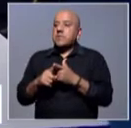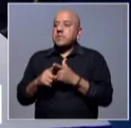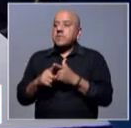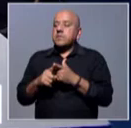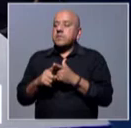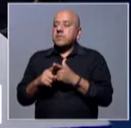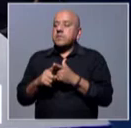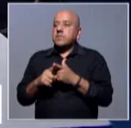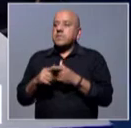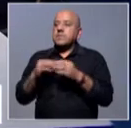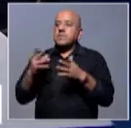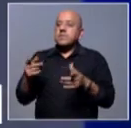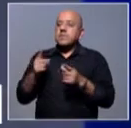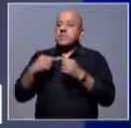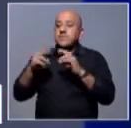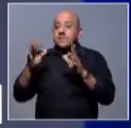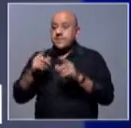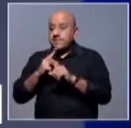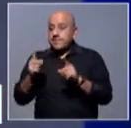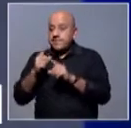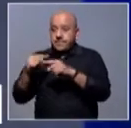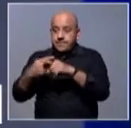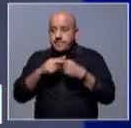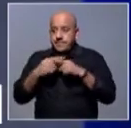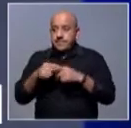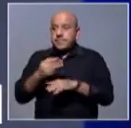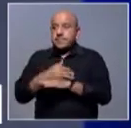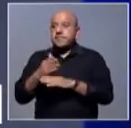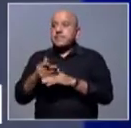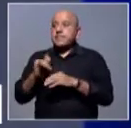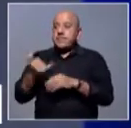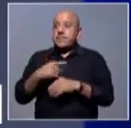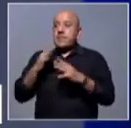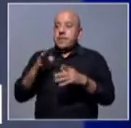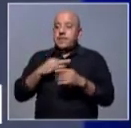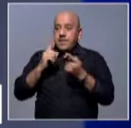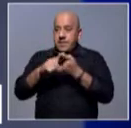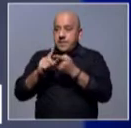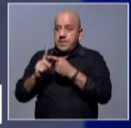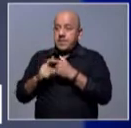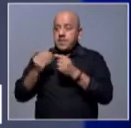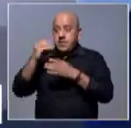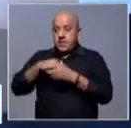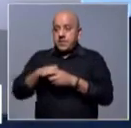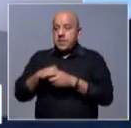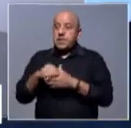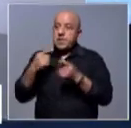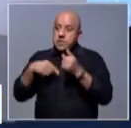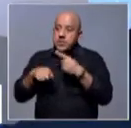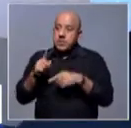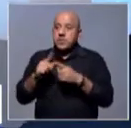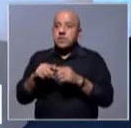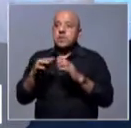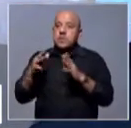de evitarse discusiones después que habían llegado a un consenso en el ámbito interno de todas maneras